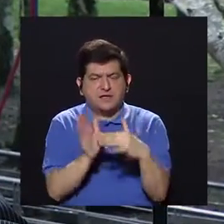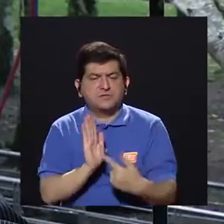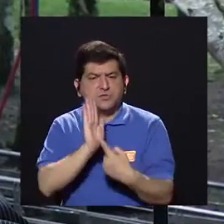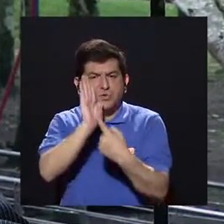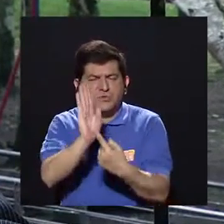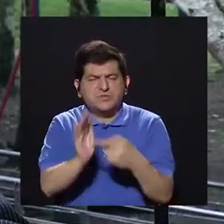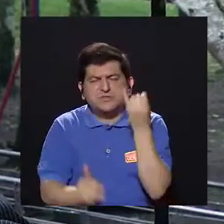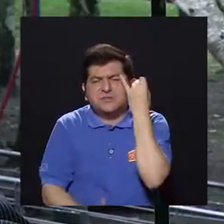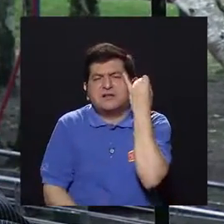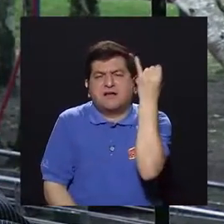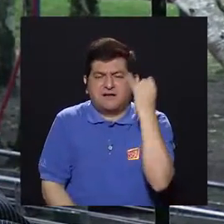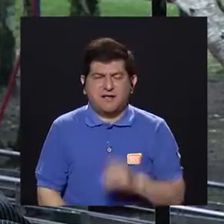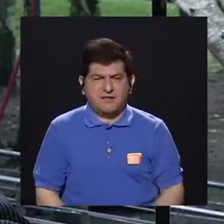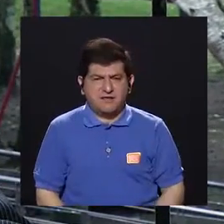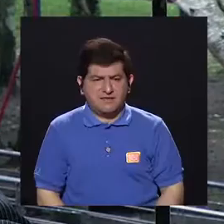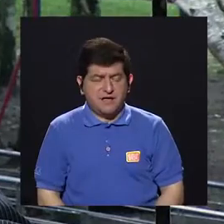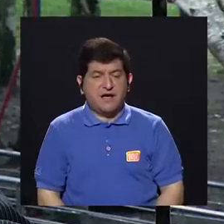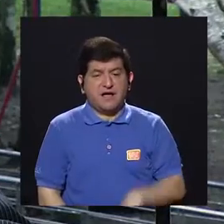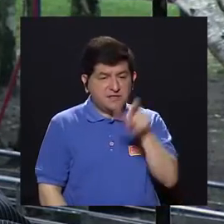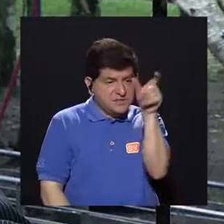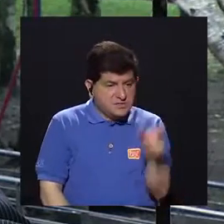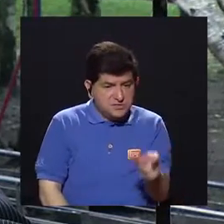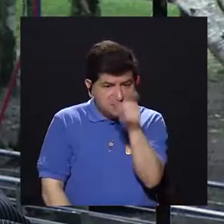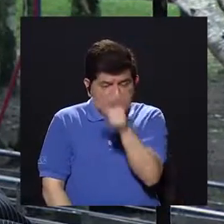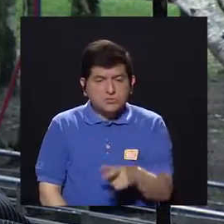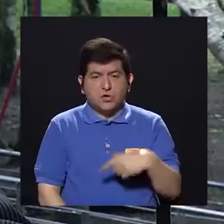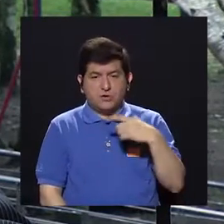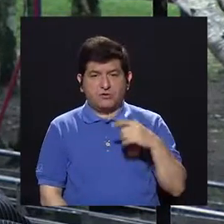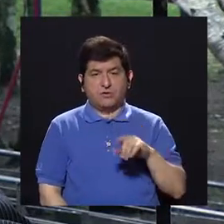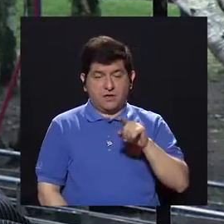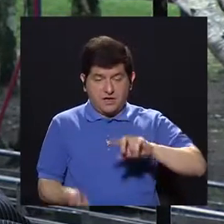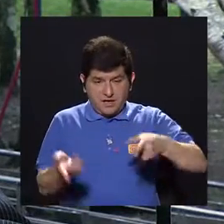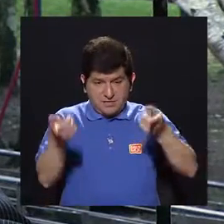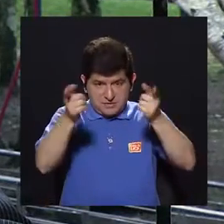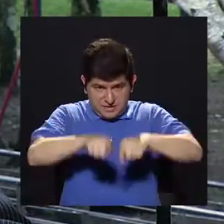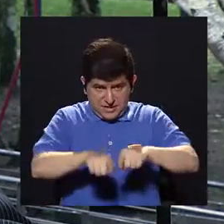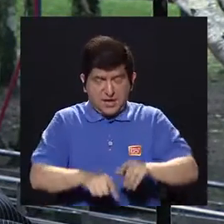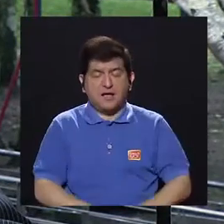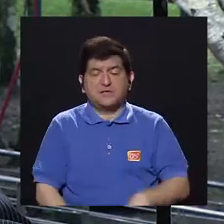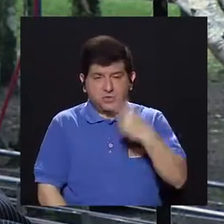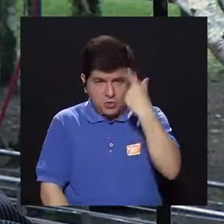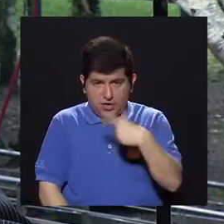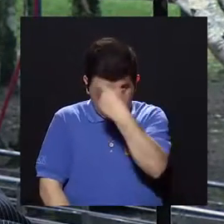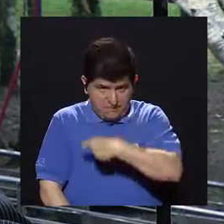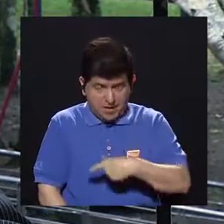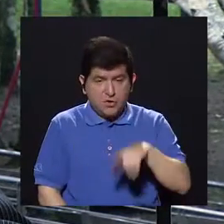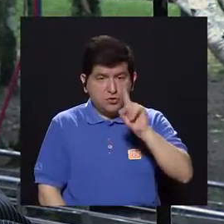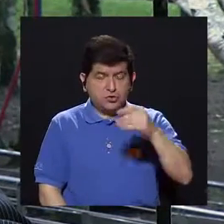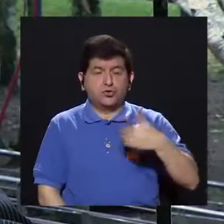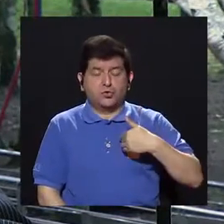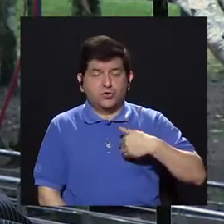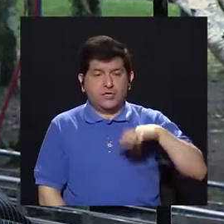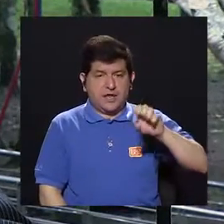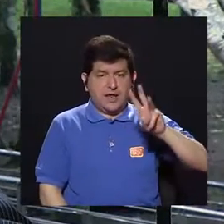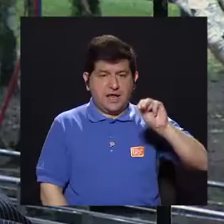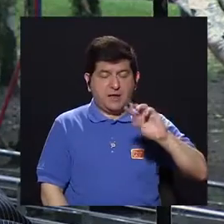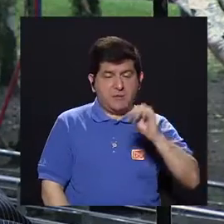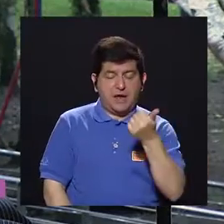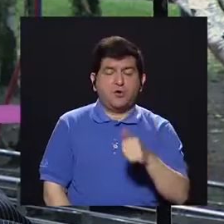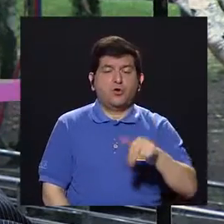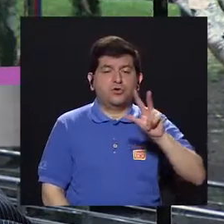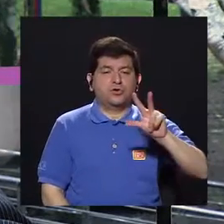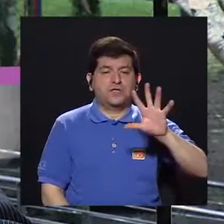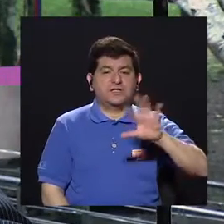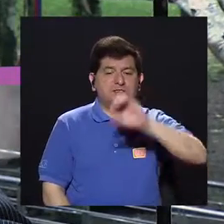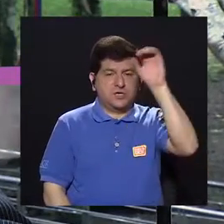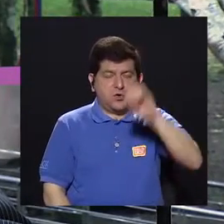más ha marcado esa sospecha es que si nacen gemelos que sean idénticos, si uno de ellos tiene esclerosis múltiple, el otro tiene un riesgo